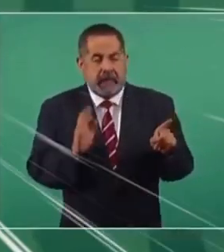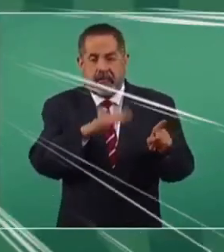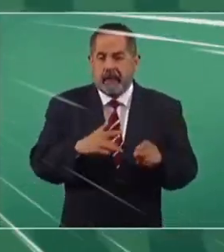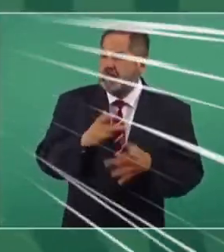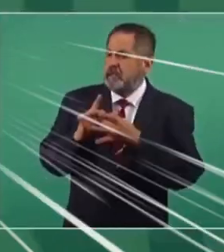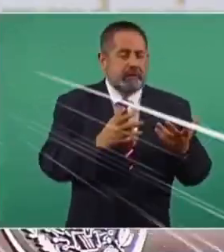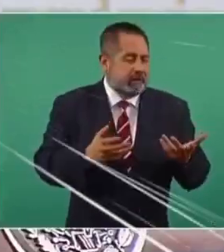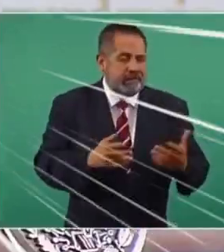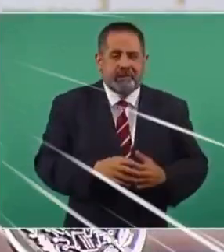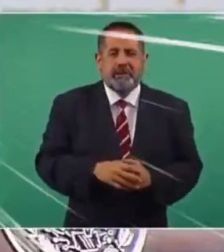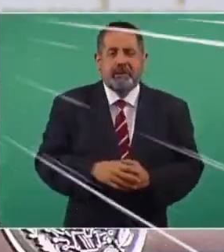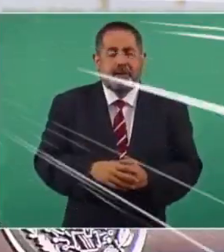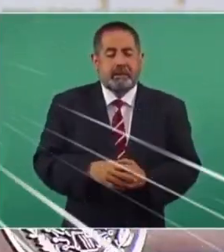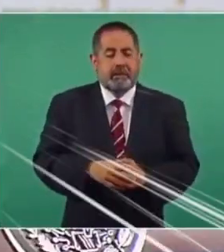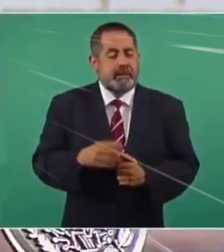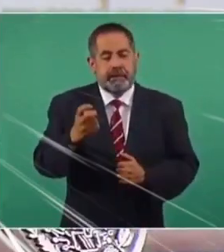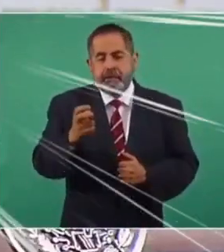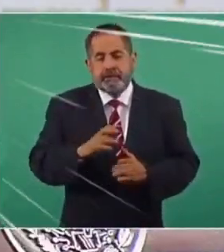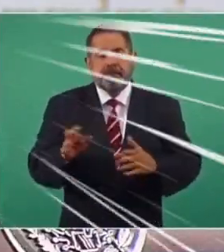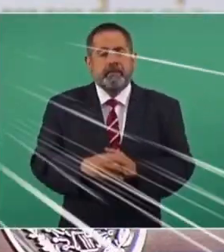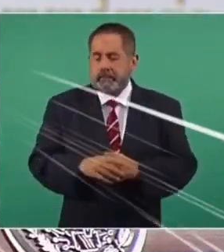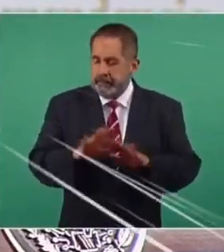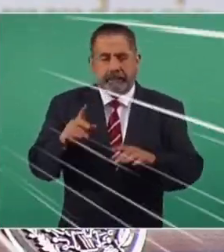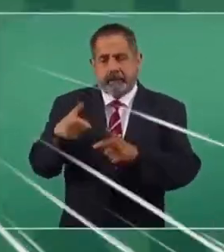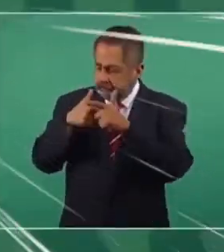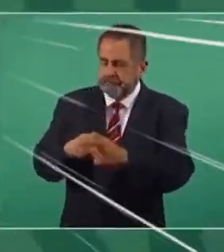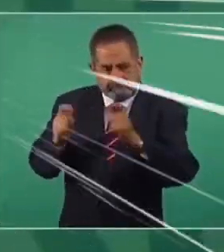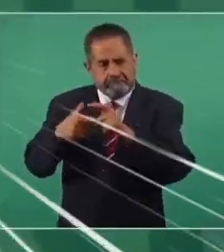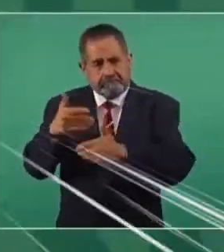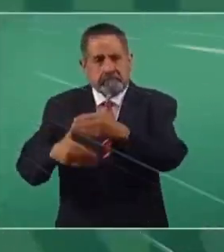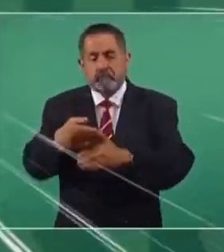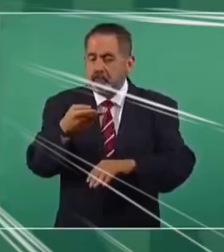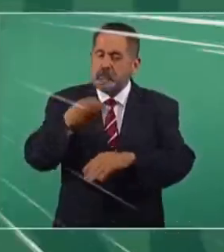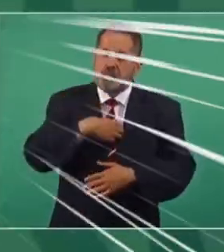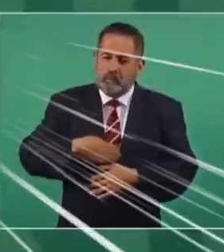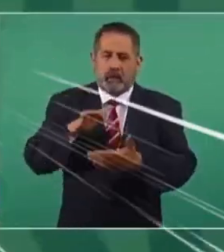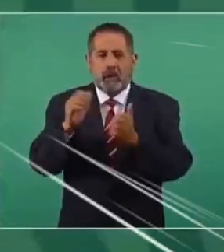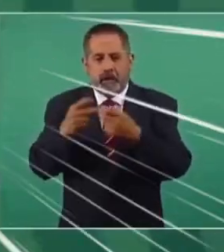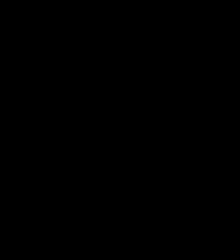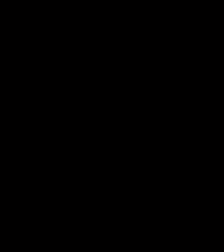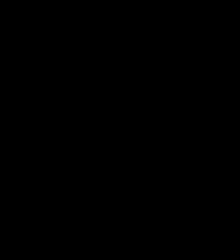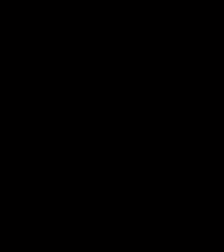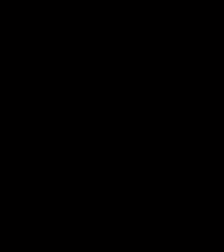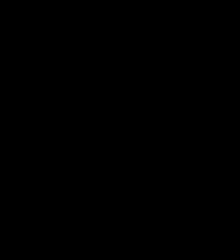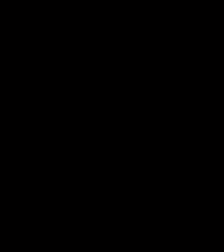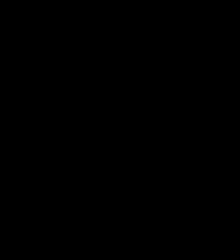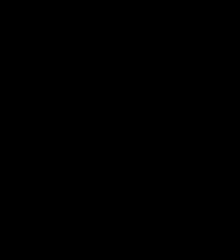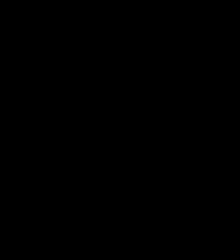el Papa Francisco. Por eso hace falta seguir adelante. Y estoy muy contento y agradecido con la gente.